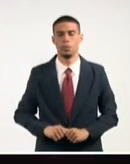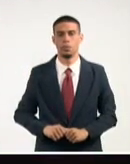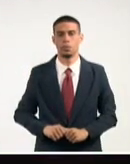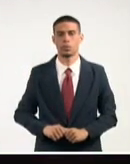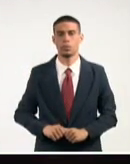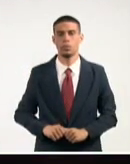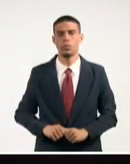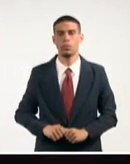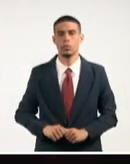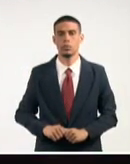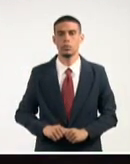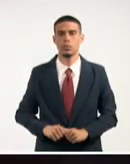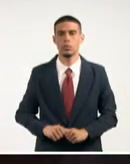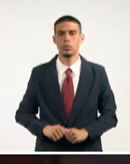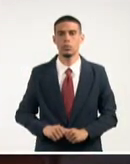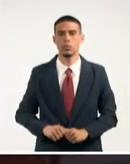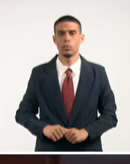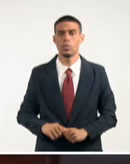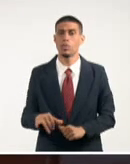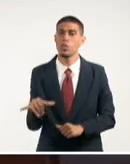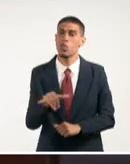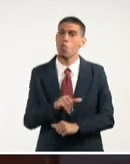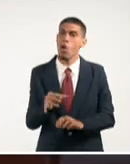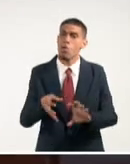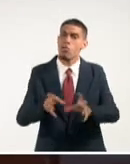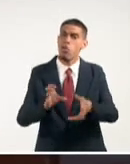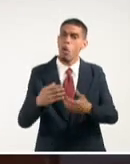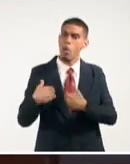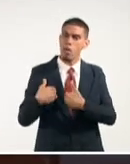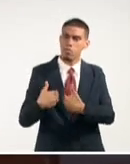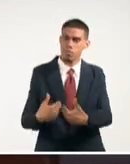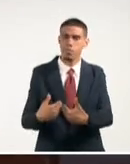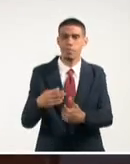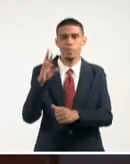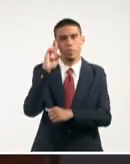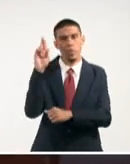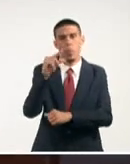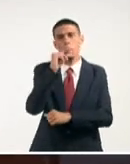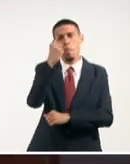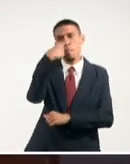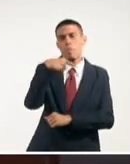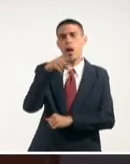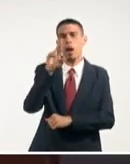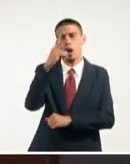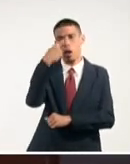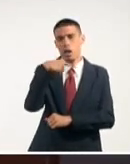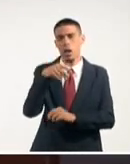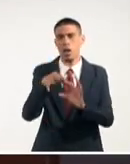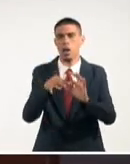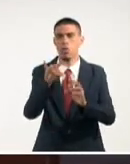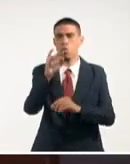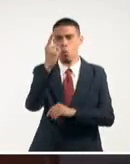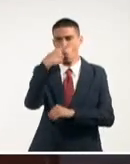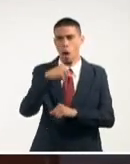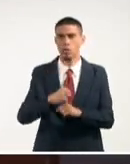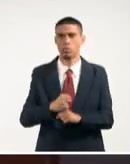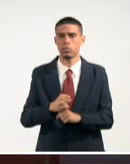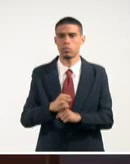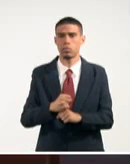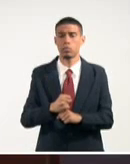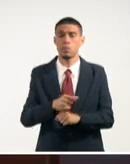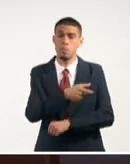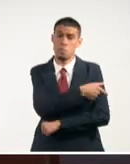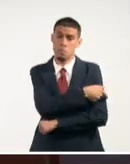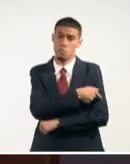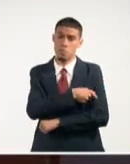Con la misma decisión de Baraguá, del Moncada, del Granma,